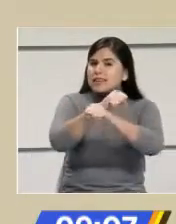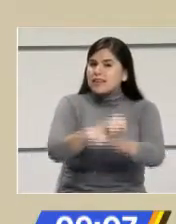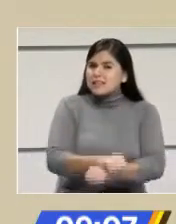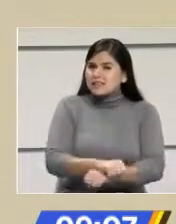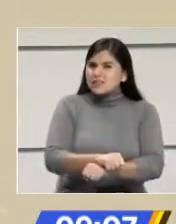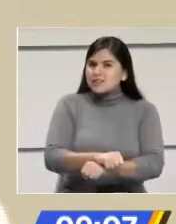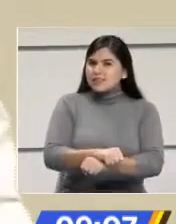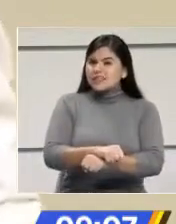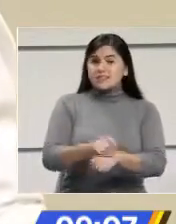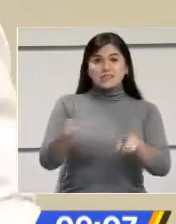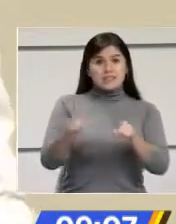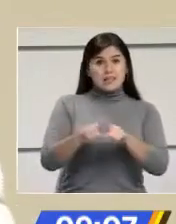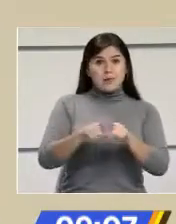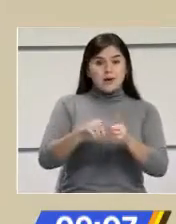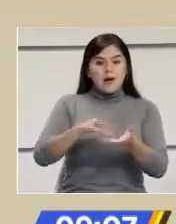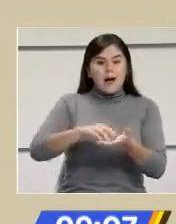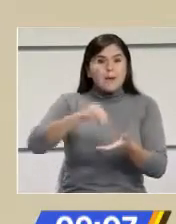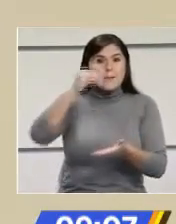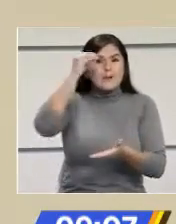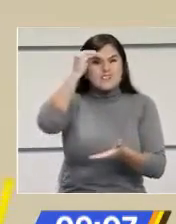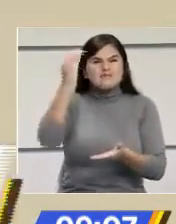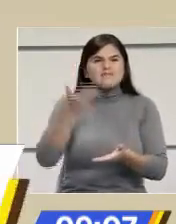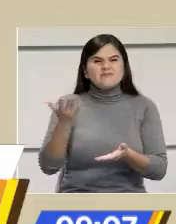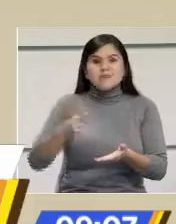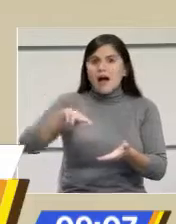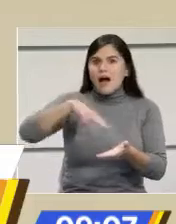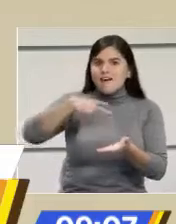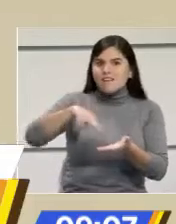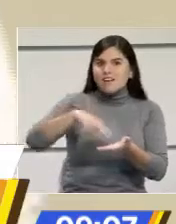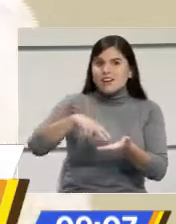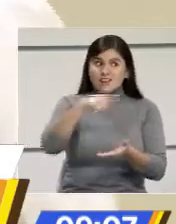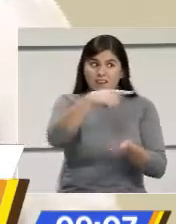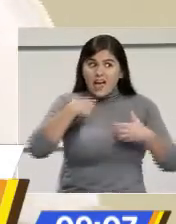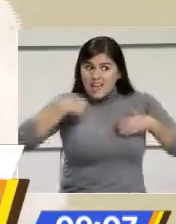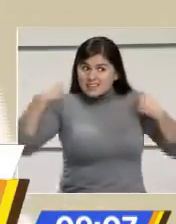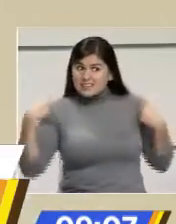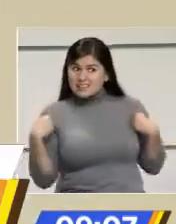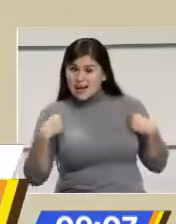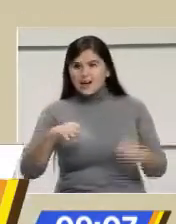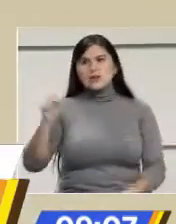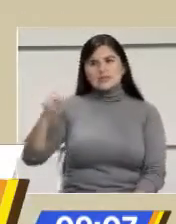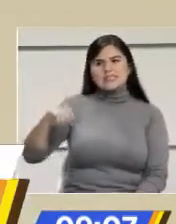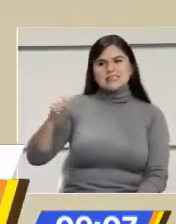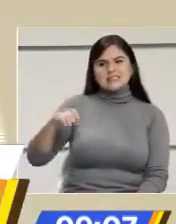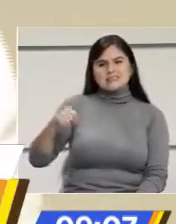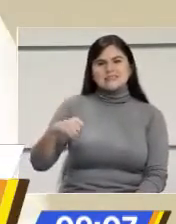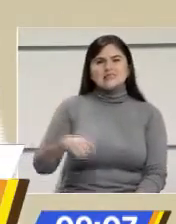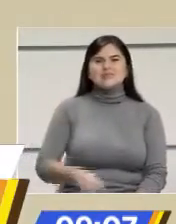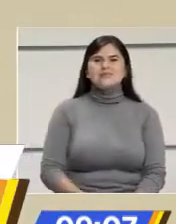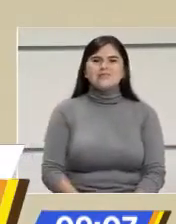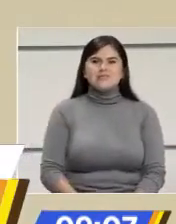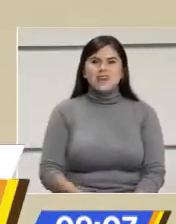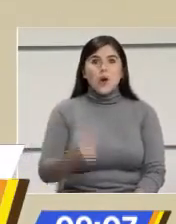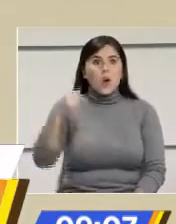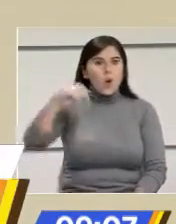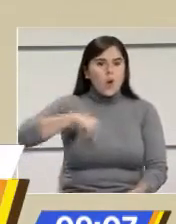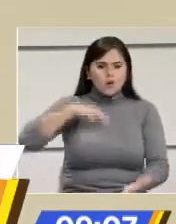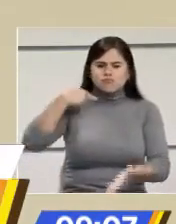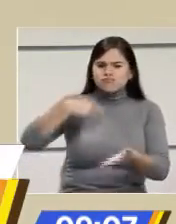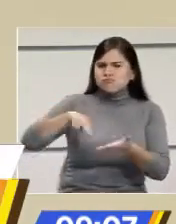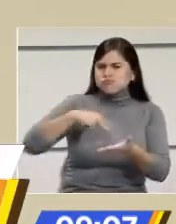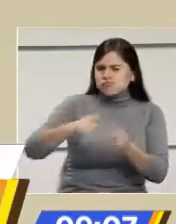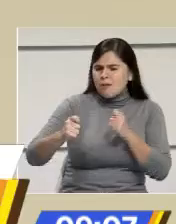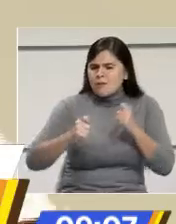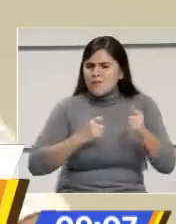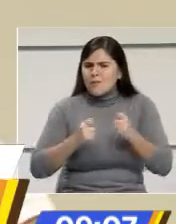Ajá. También vamos a aprender a bailar. O sea, yo tengo que quitarme el saco. Sí, sería ideal. Ya que sí. Vamos a ver, porque hoy creo que nos van a poner a movernos